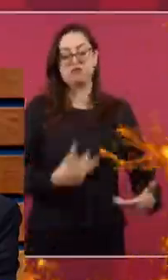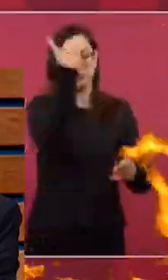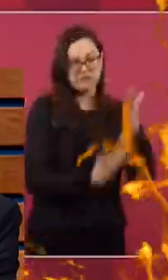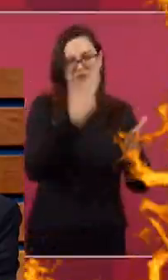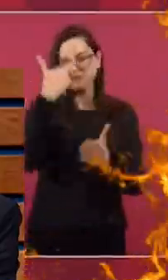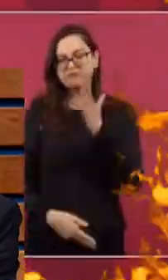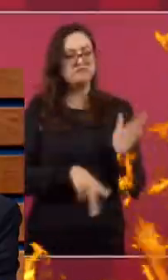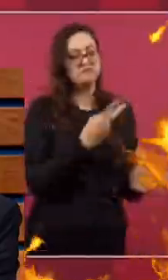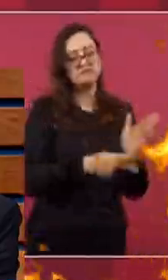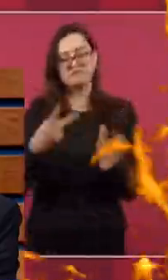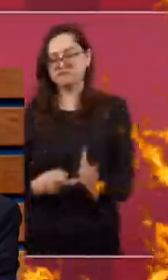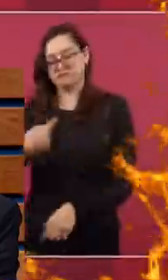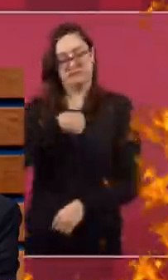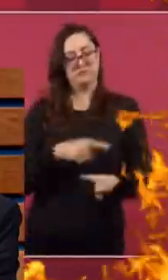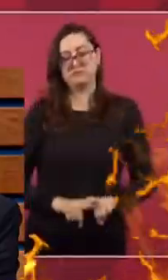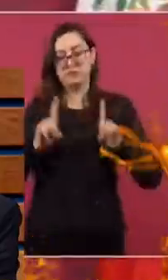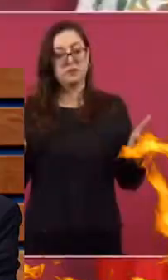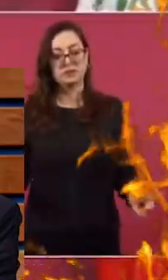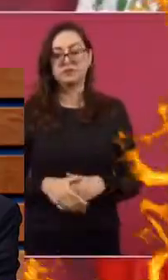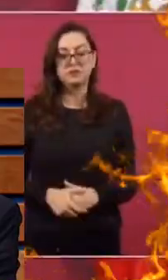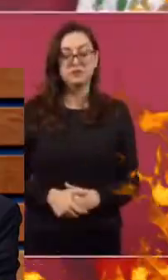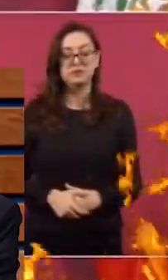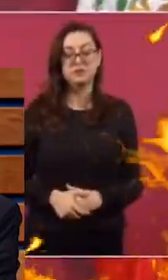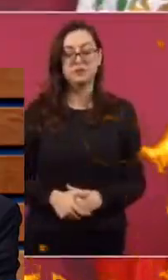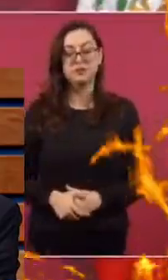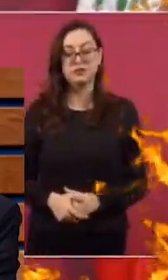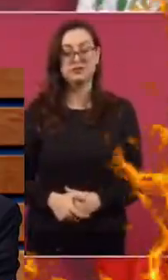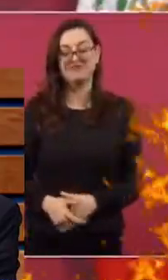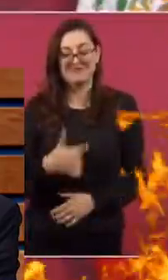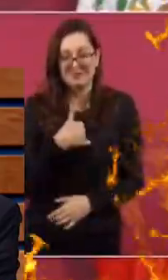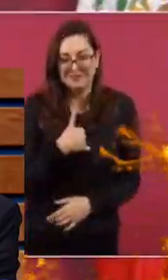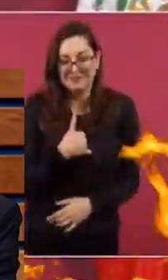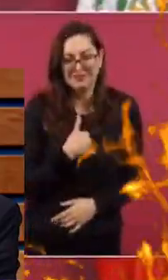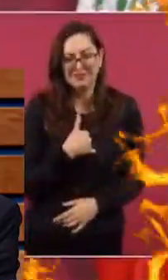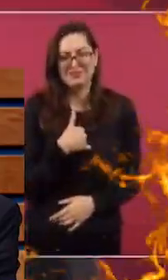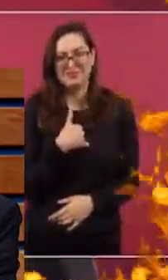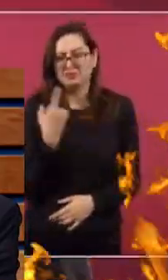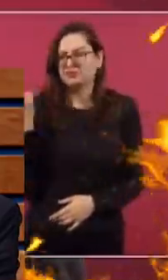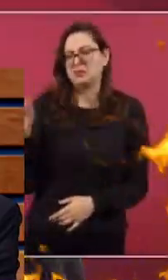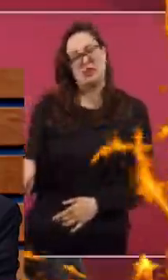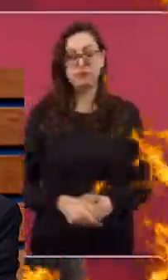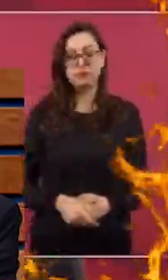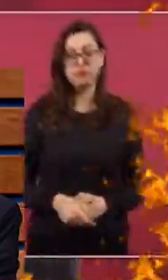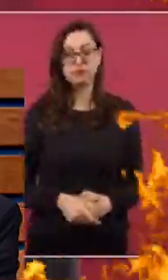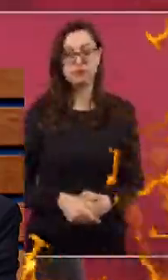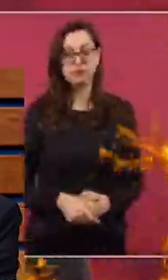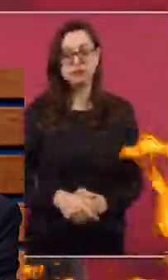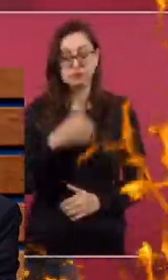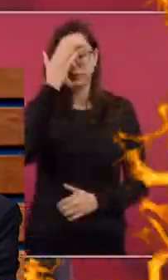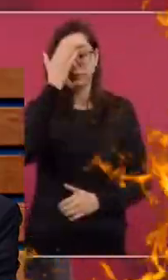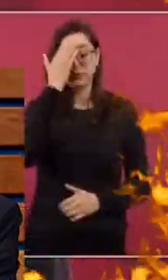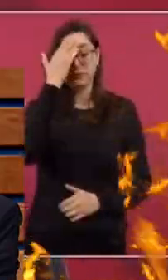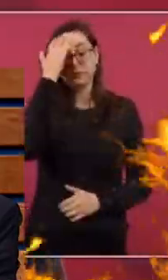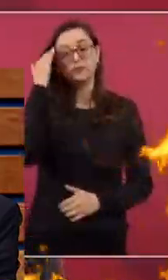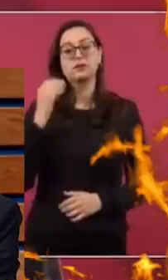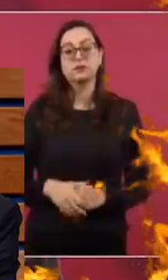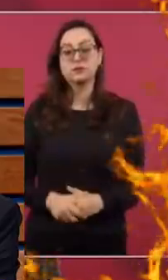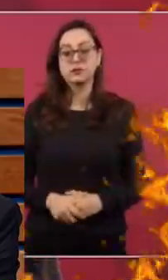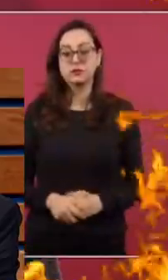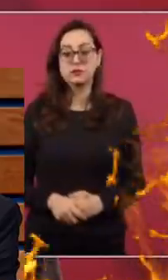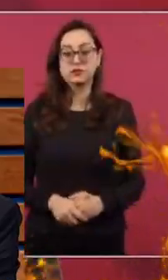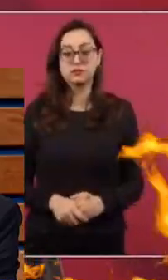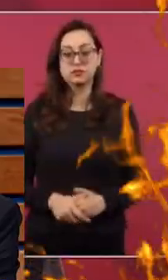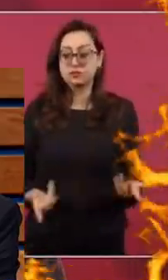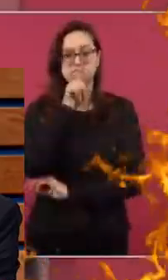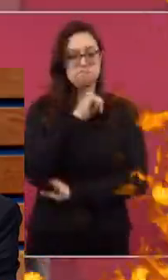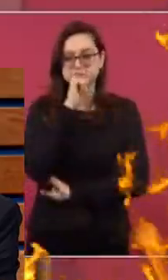no sería capaz, no me atrevo a mandar a matar a nadie. El Estado que represento